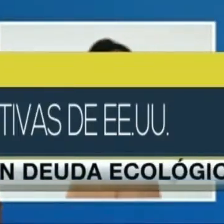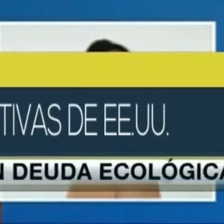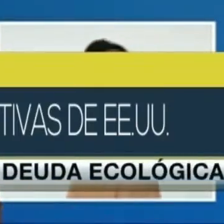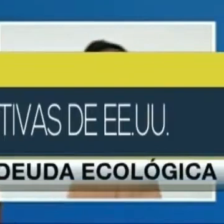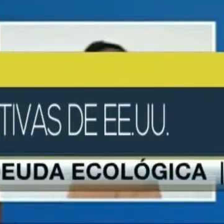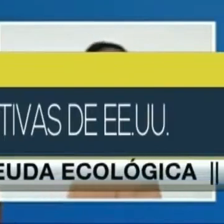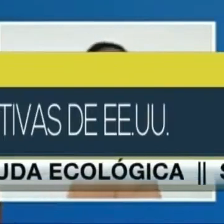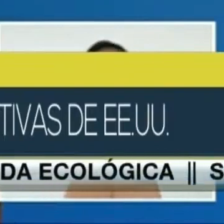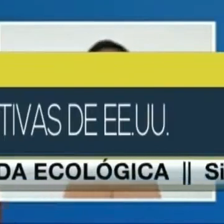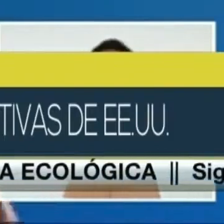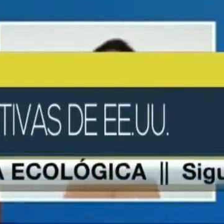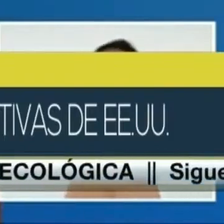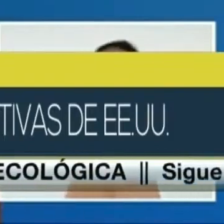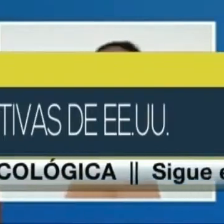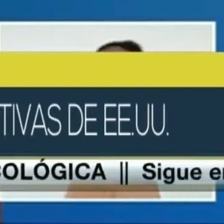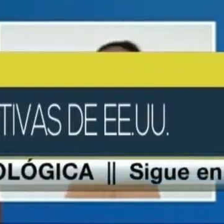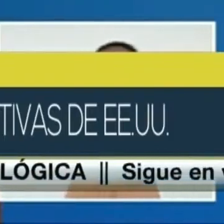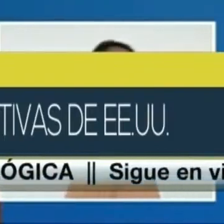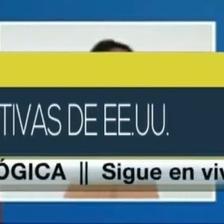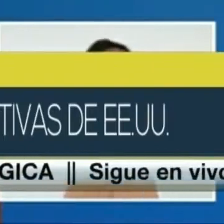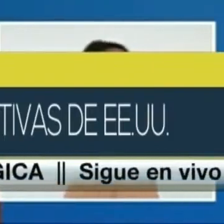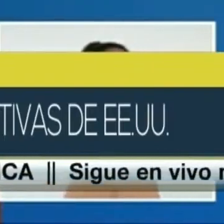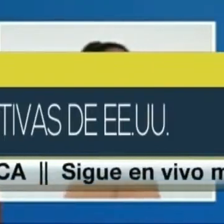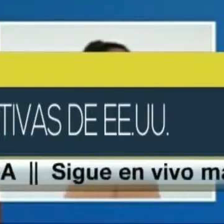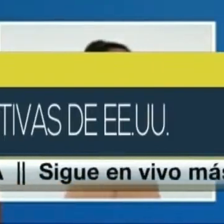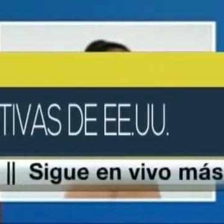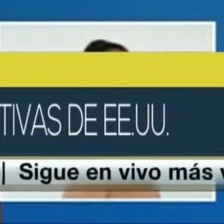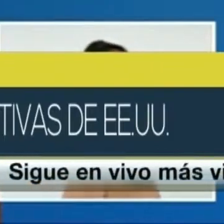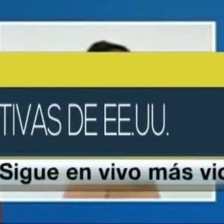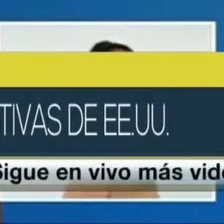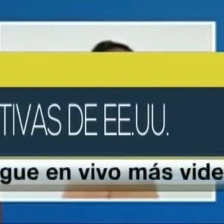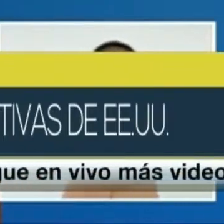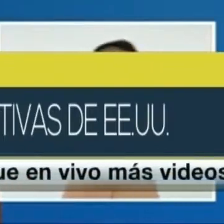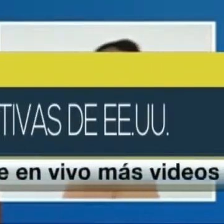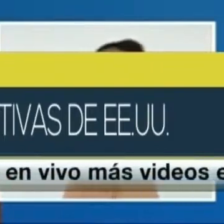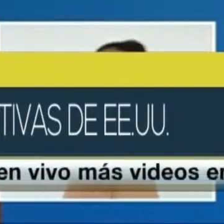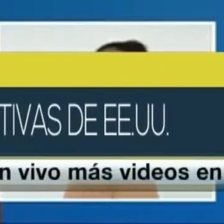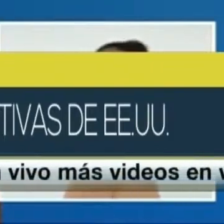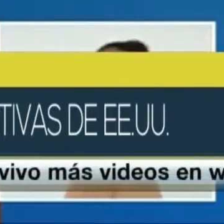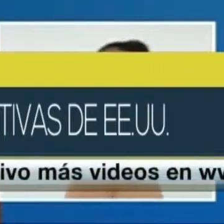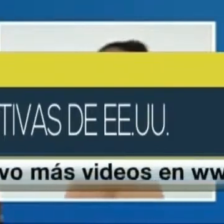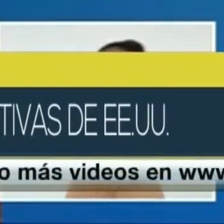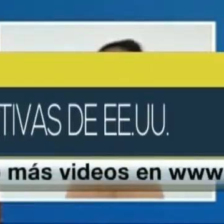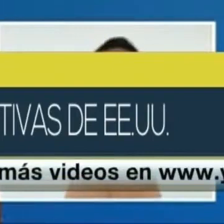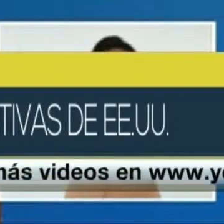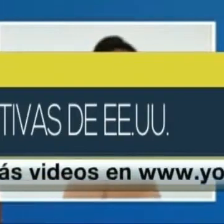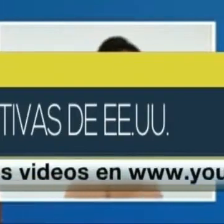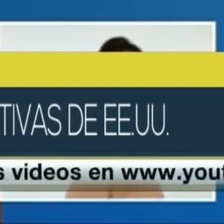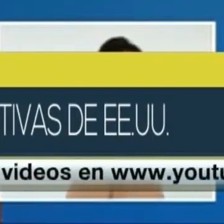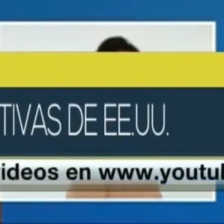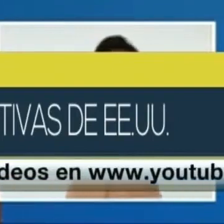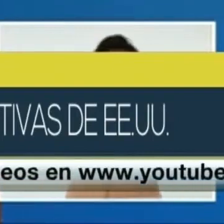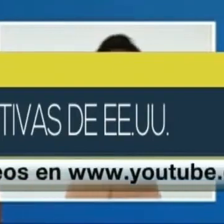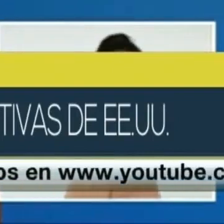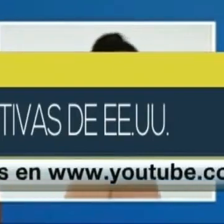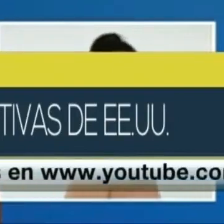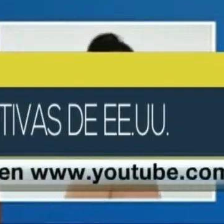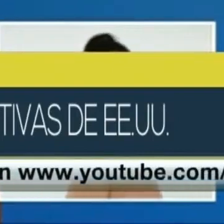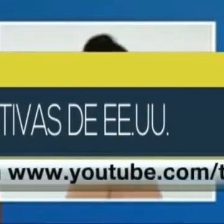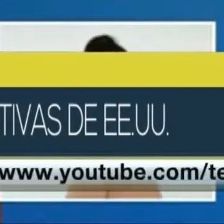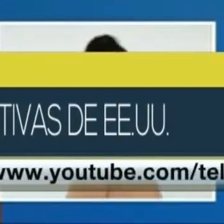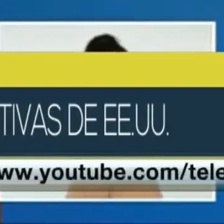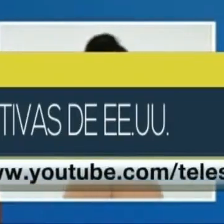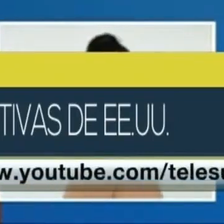activistas sociales, de líderes comunitarios, de personas